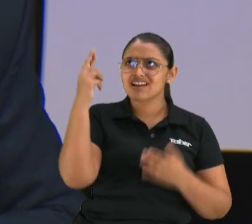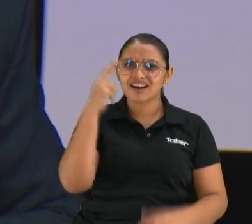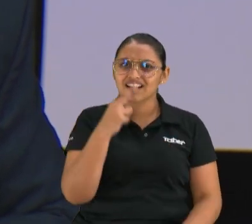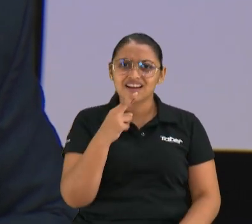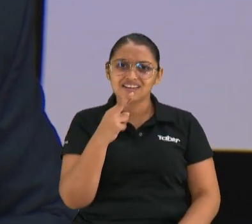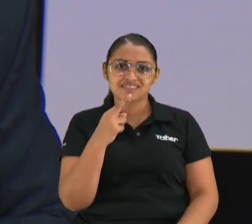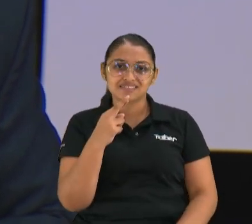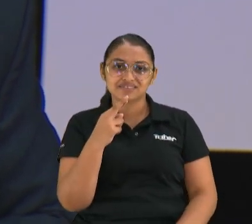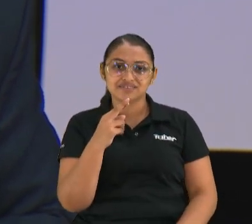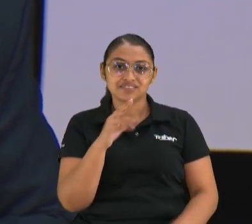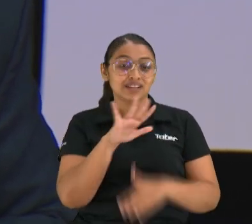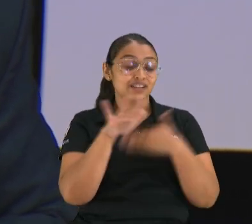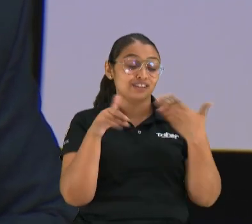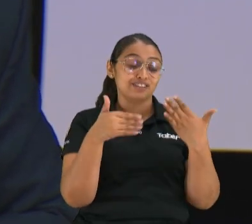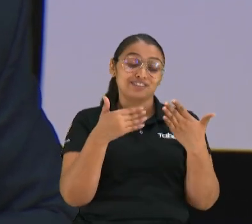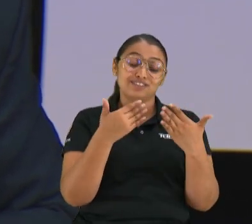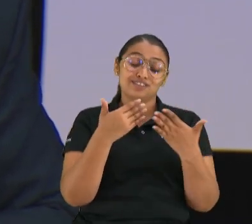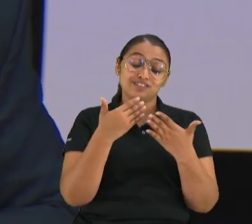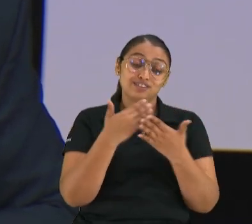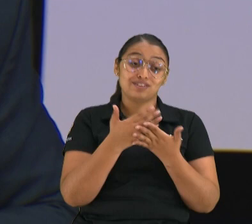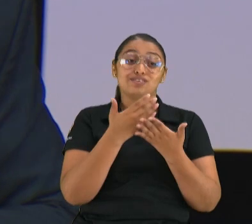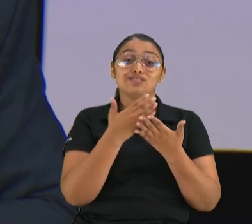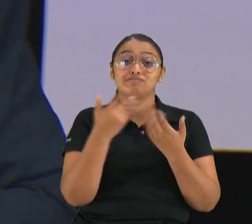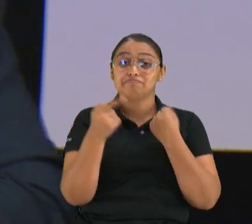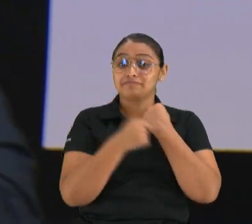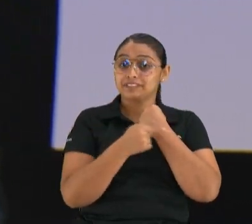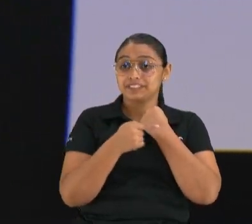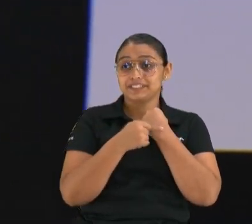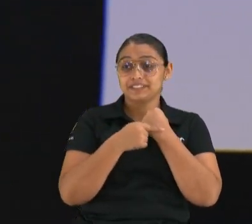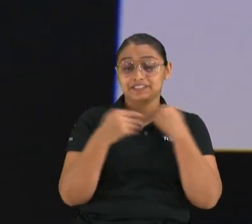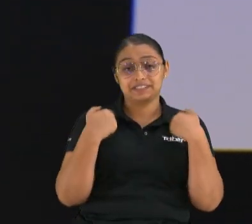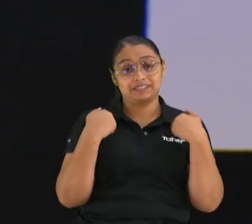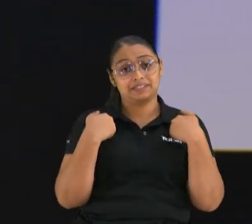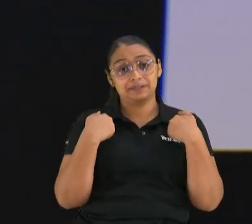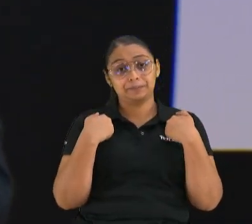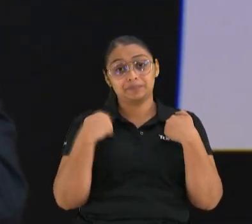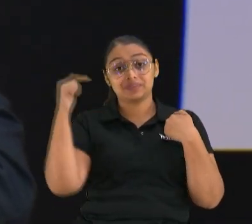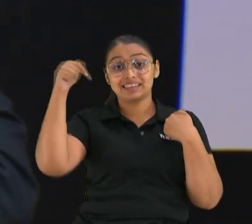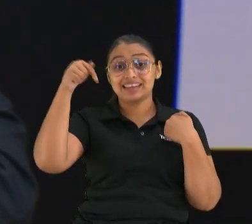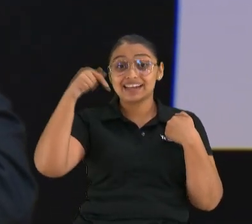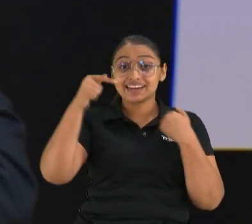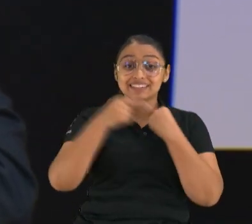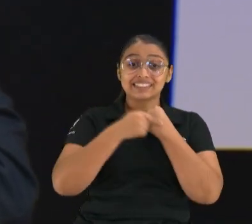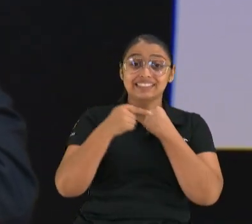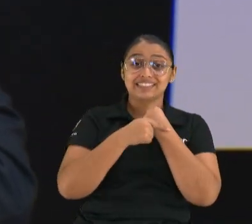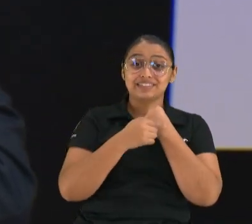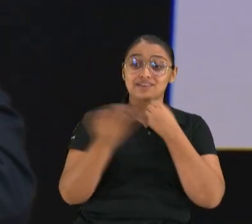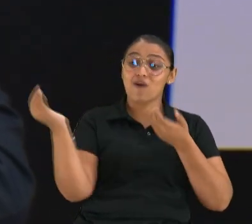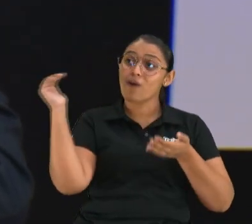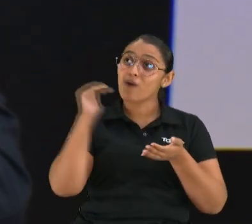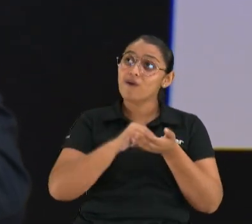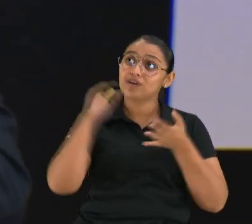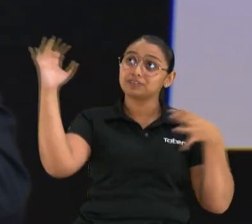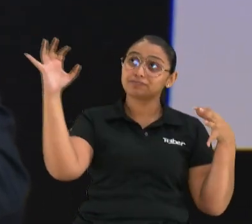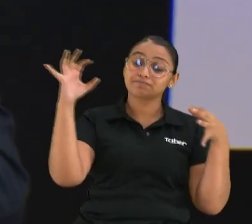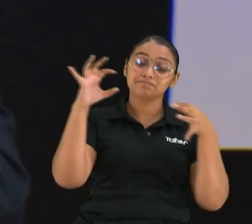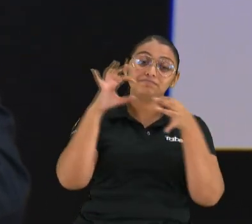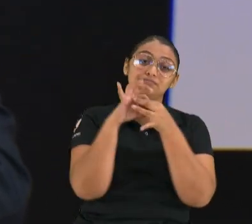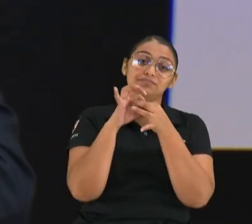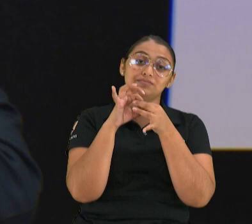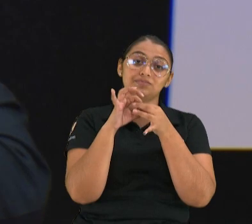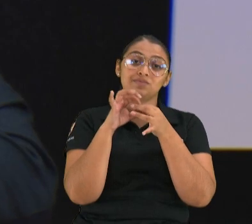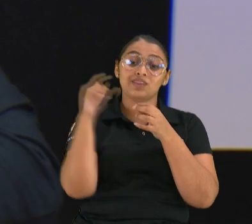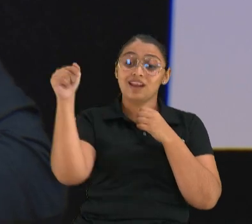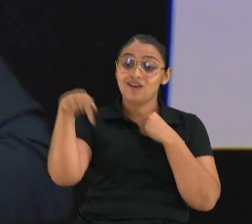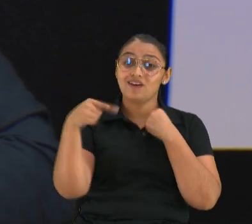hay un momento para todo hermanos y este es un buen momento para volver a Dios es un buen momento para